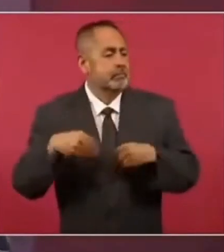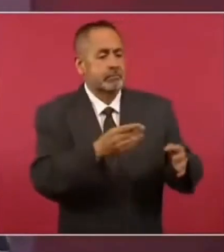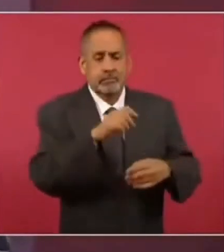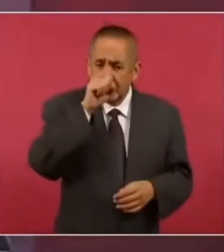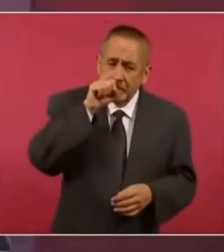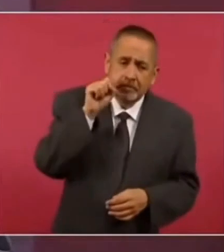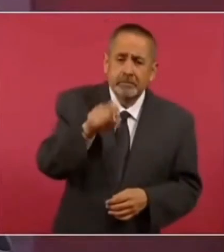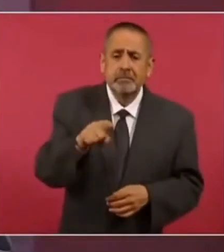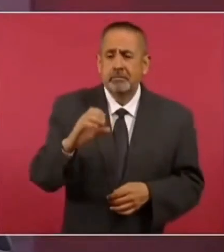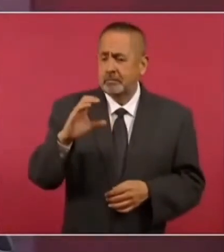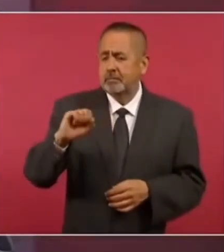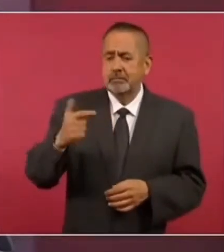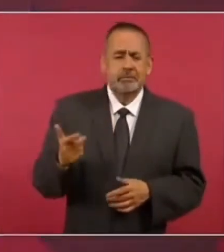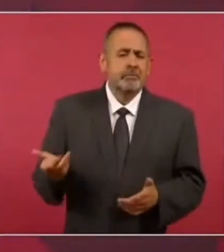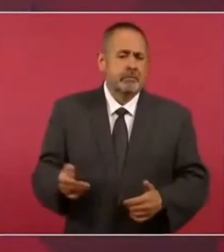Salinas,